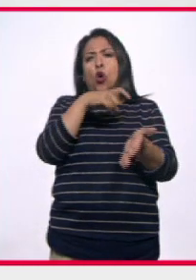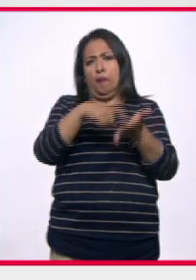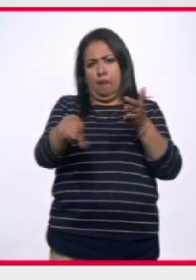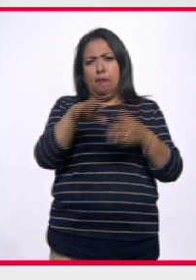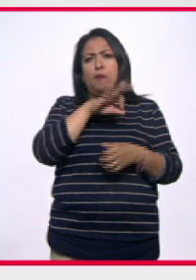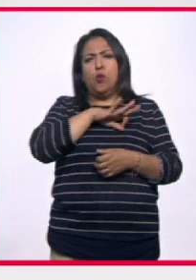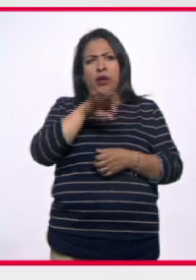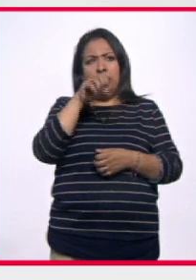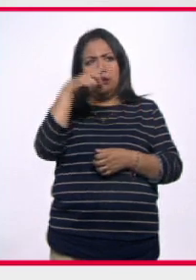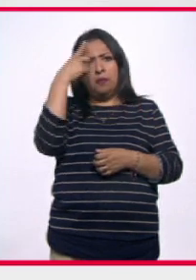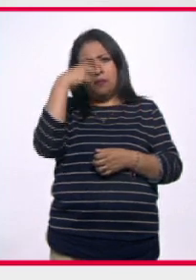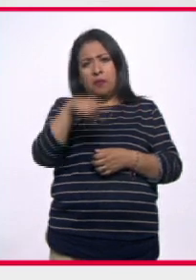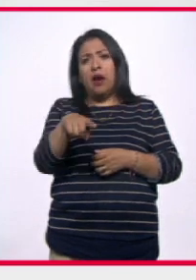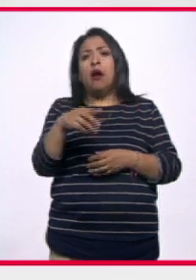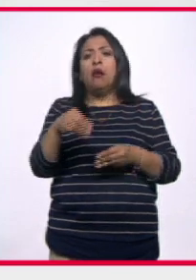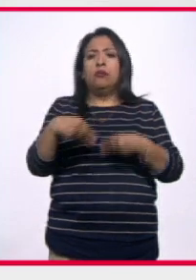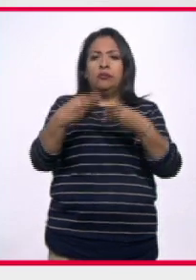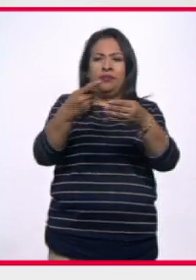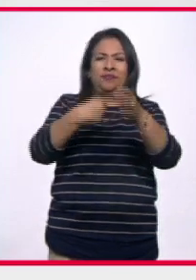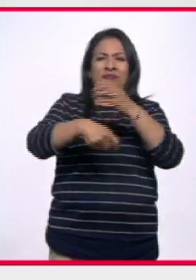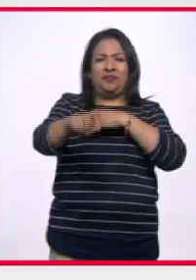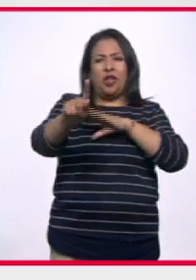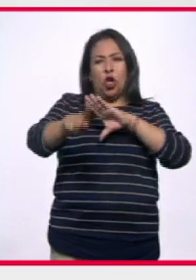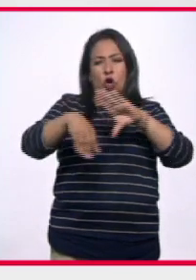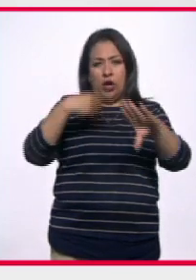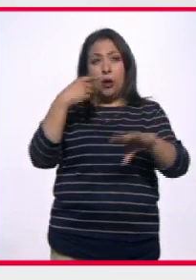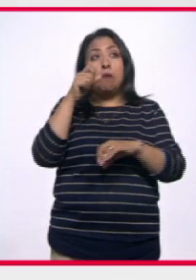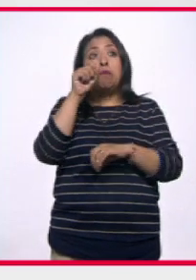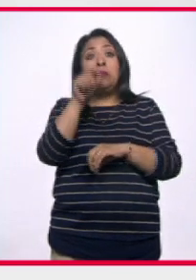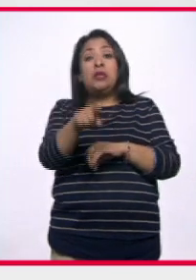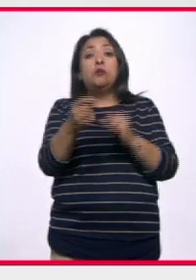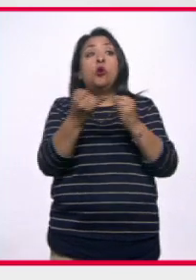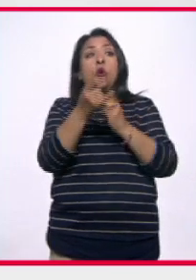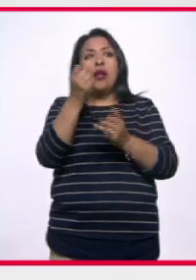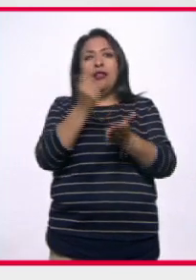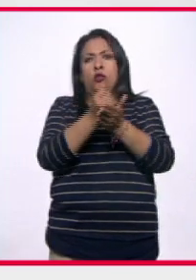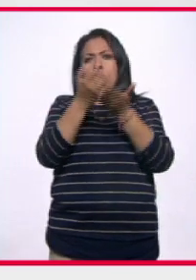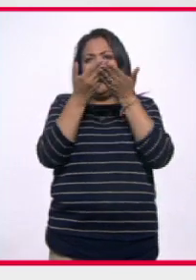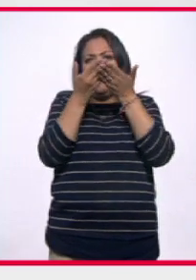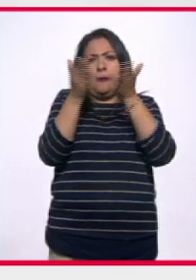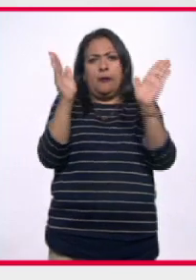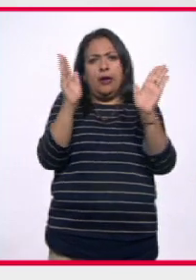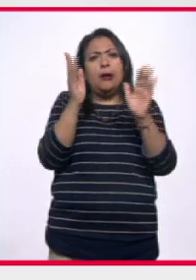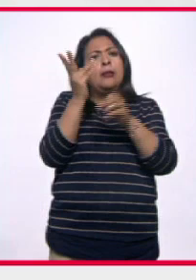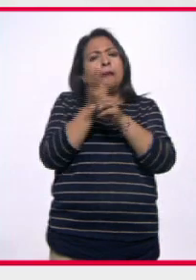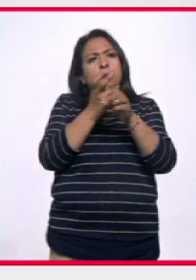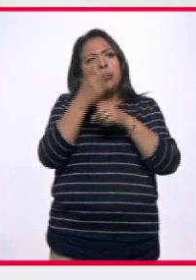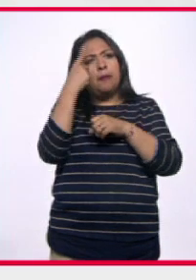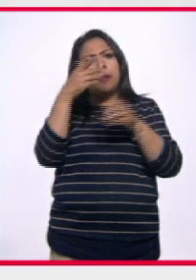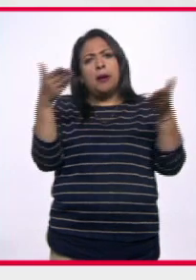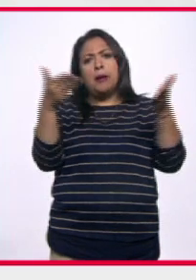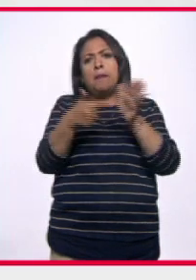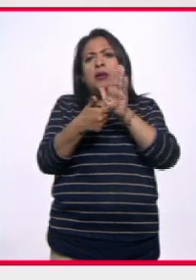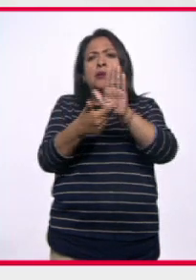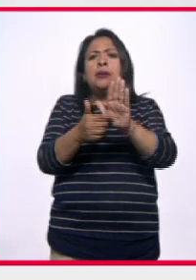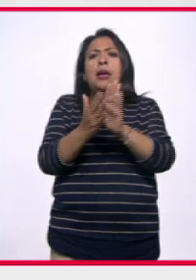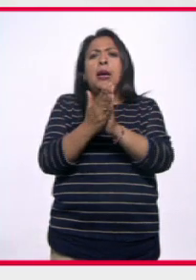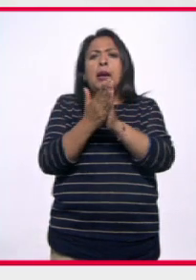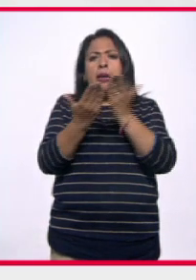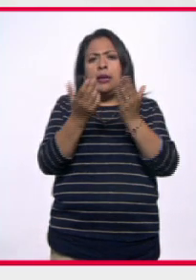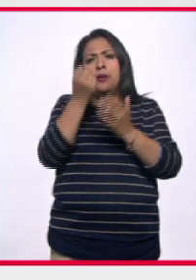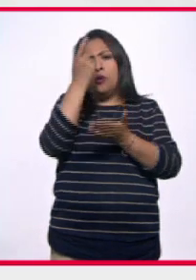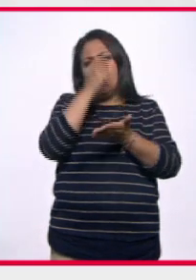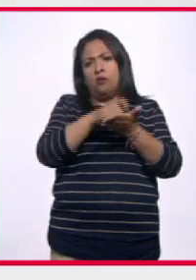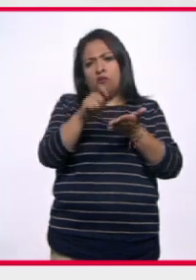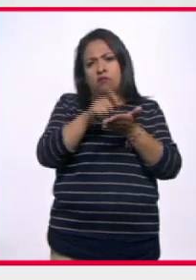un ejemplar para que se les haga llegar por correo así también la editorial está abierta a invitaciones para presentar el volumen y a sus